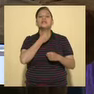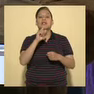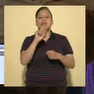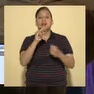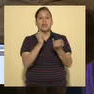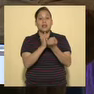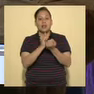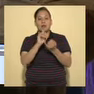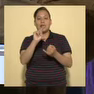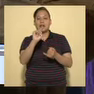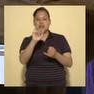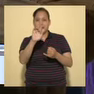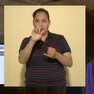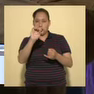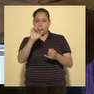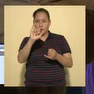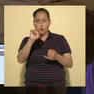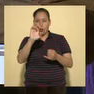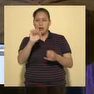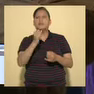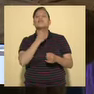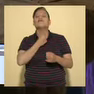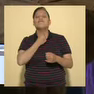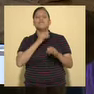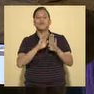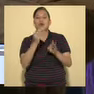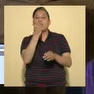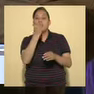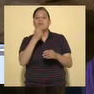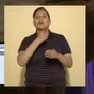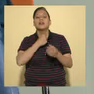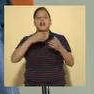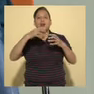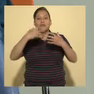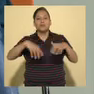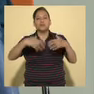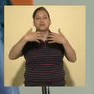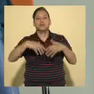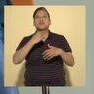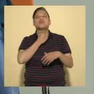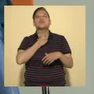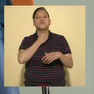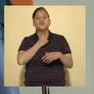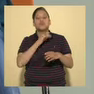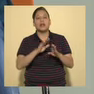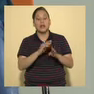la hormona estimulante de tiroides y la hormona tiroidea, que dicho también sea de paso,